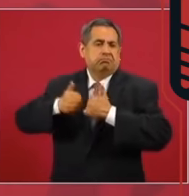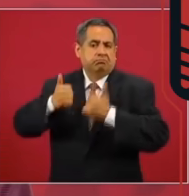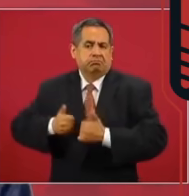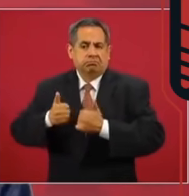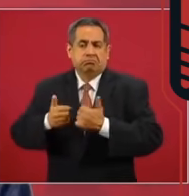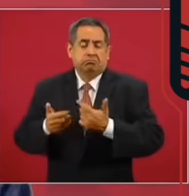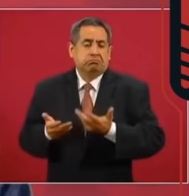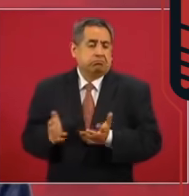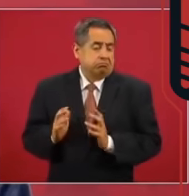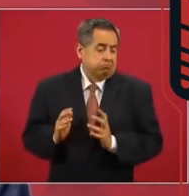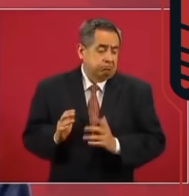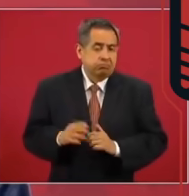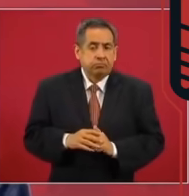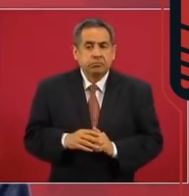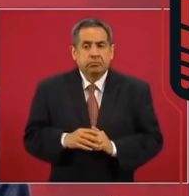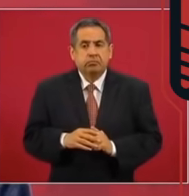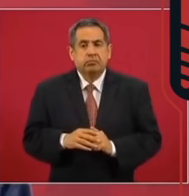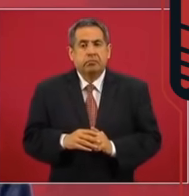yo creo que